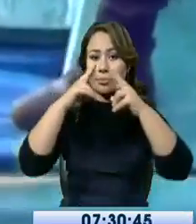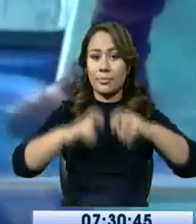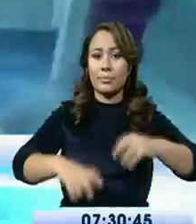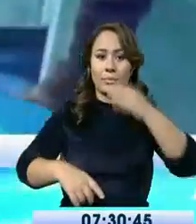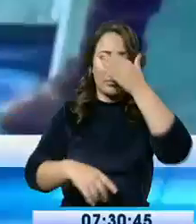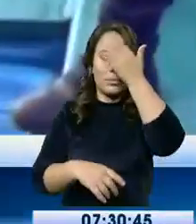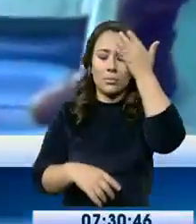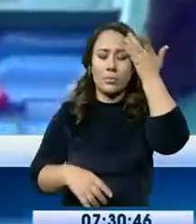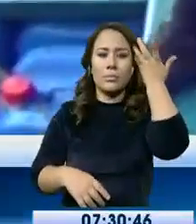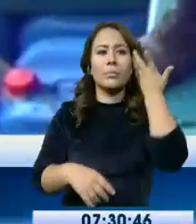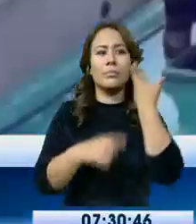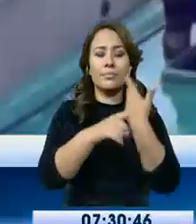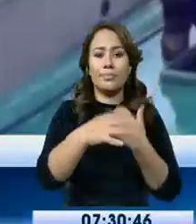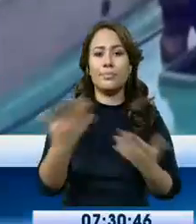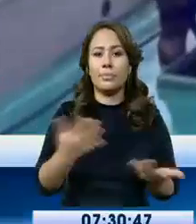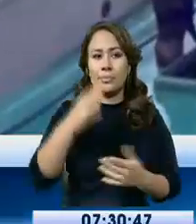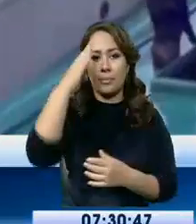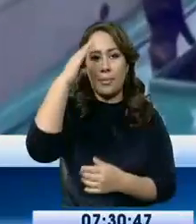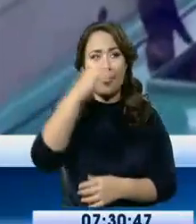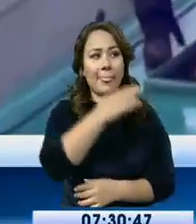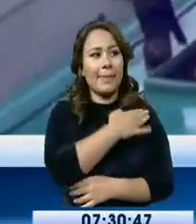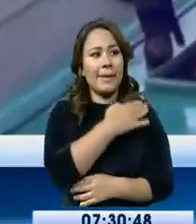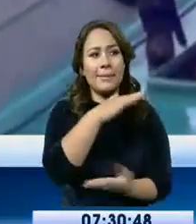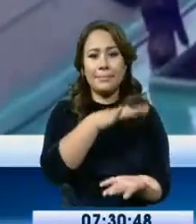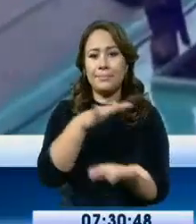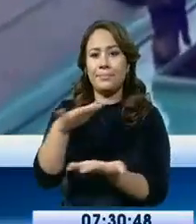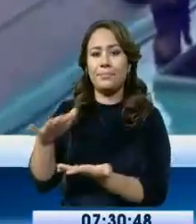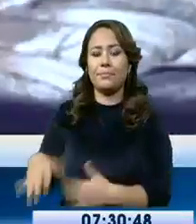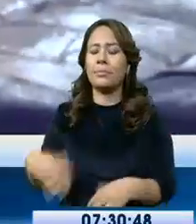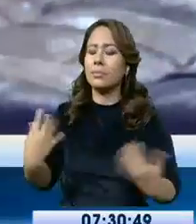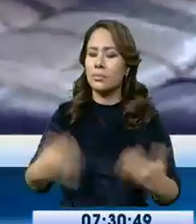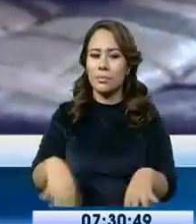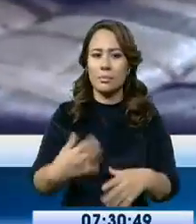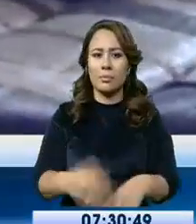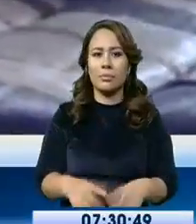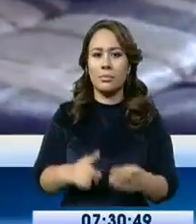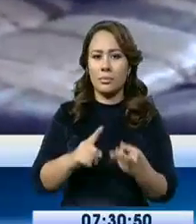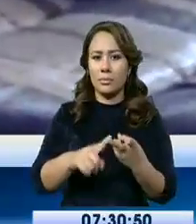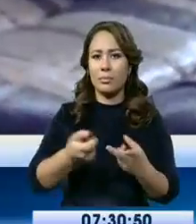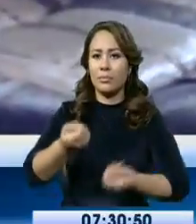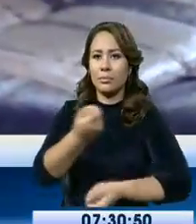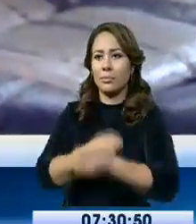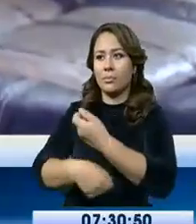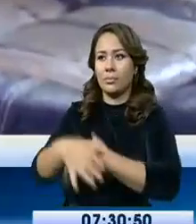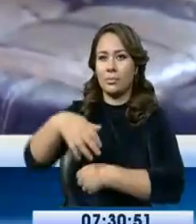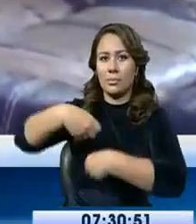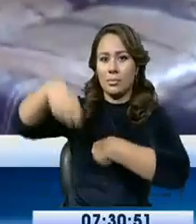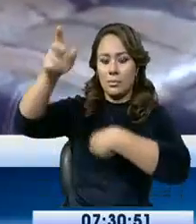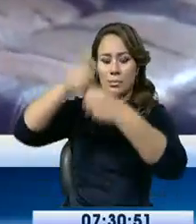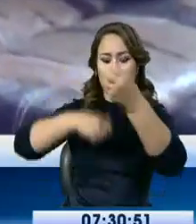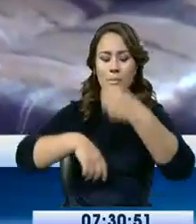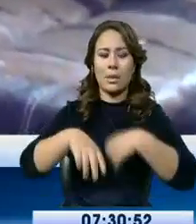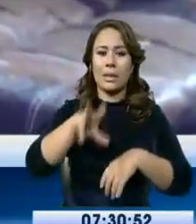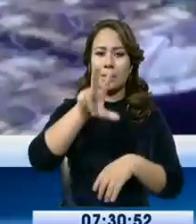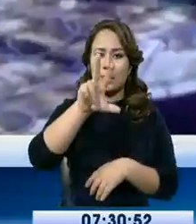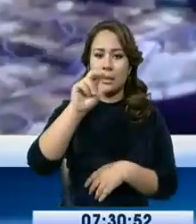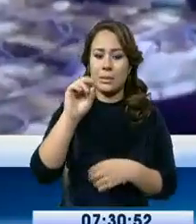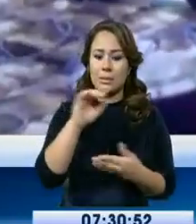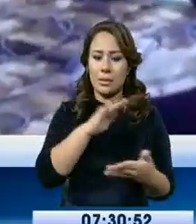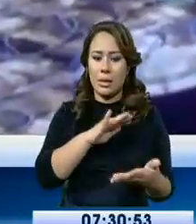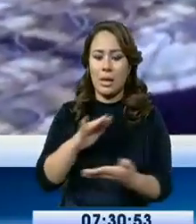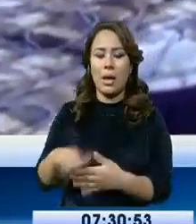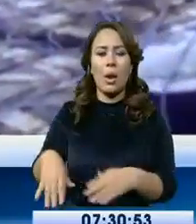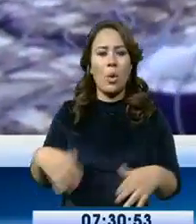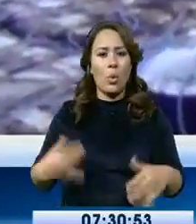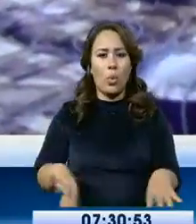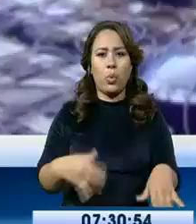Armada desembarcaron los bultos, el peso de la cocaína de alta pureza. La de exportación alcanzó la tonelada 300 kilos, uno de los